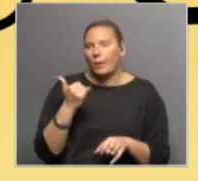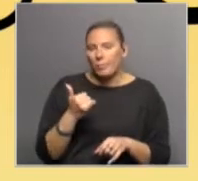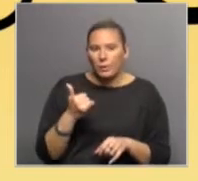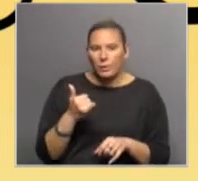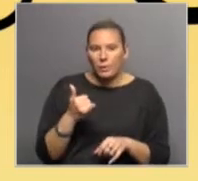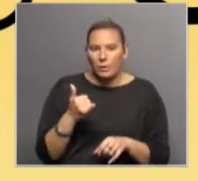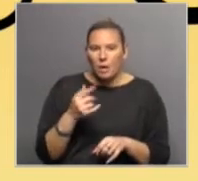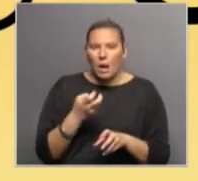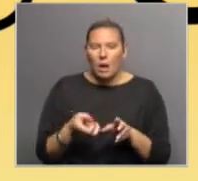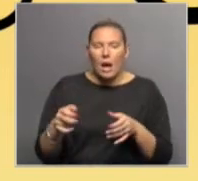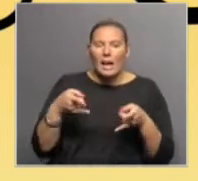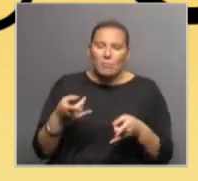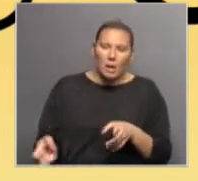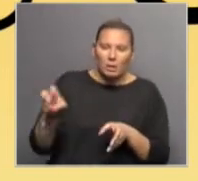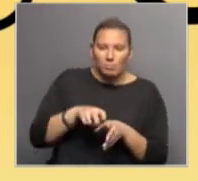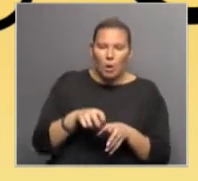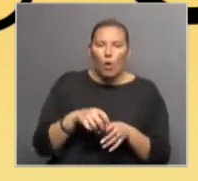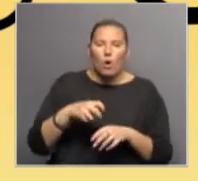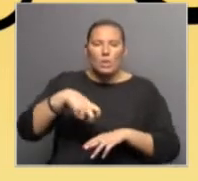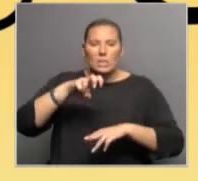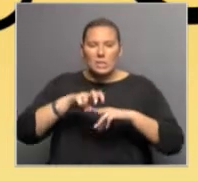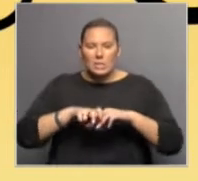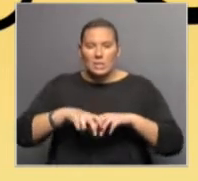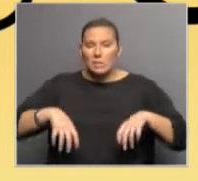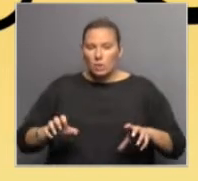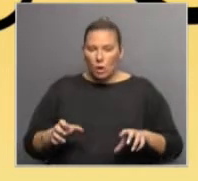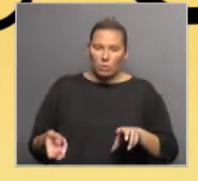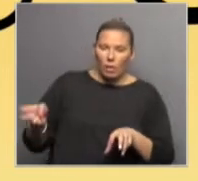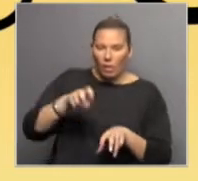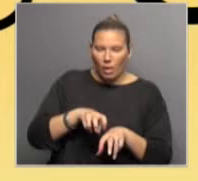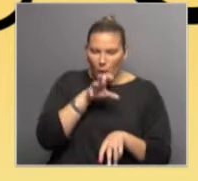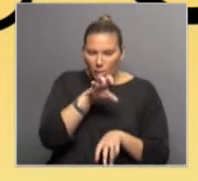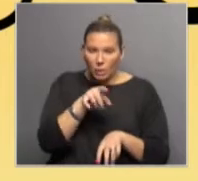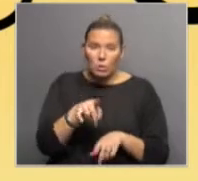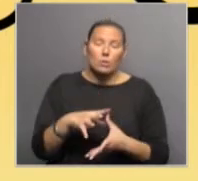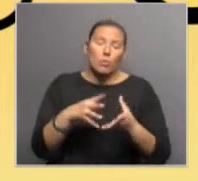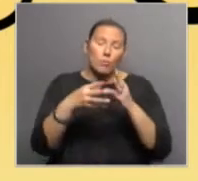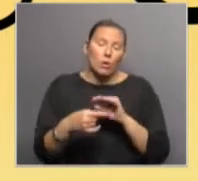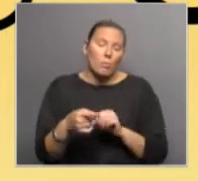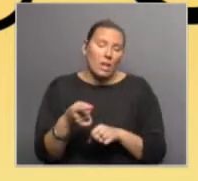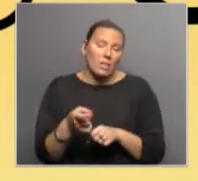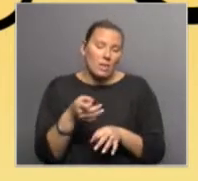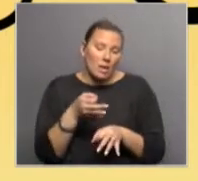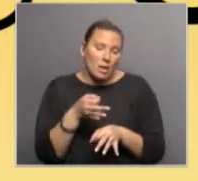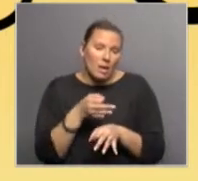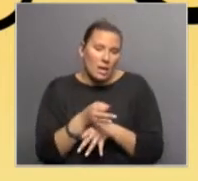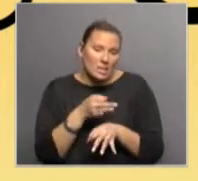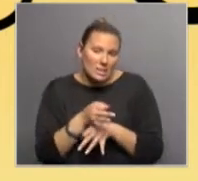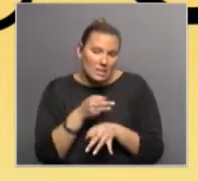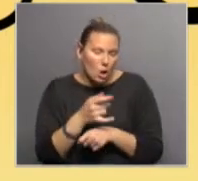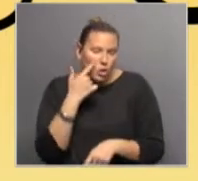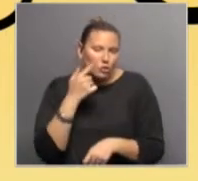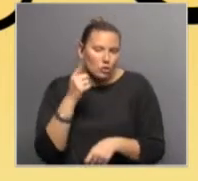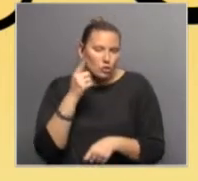ejemplos, subirle a la cama o subirle al sillón, y bueno, son a veces pautas de crianza que realmente no se